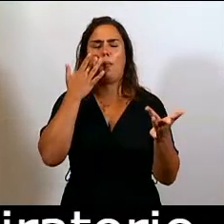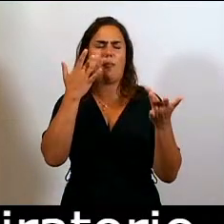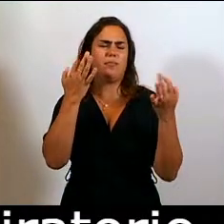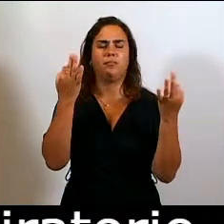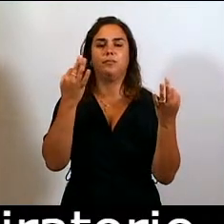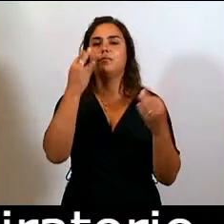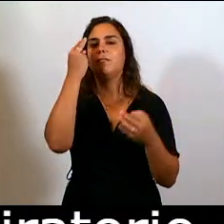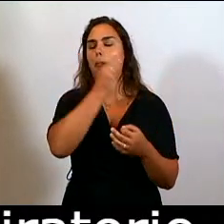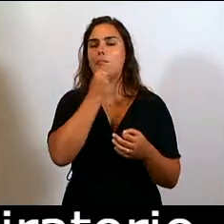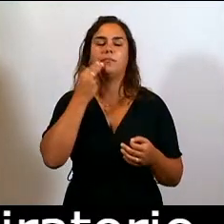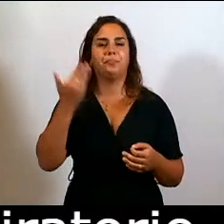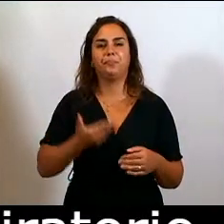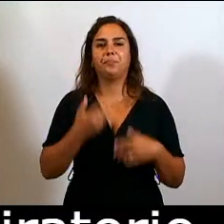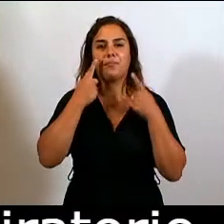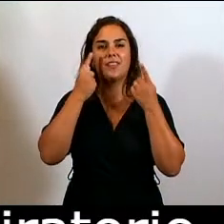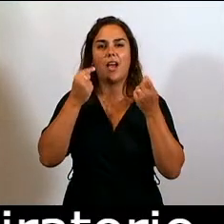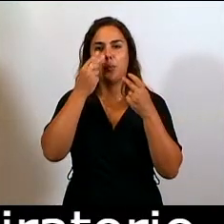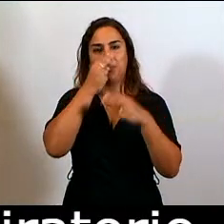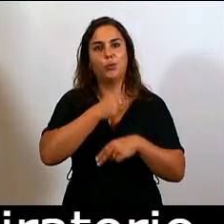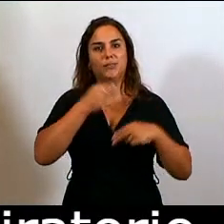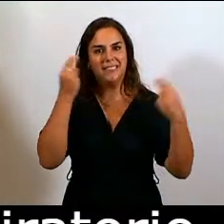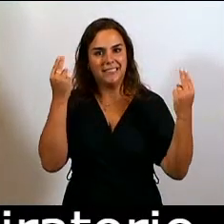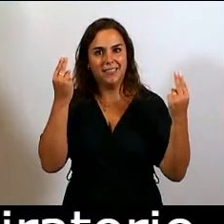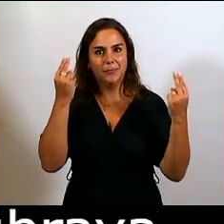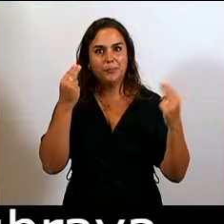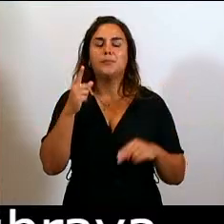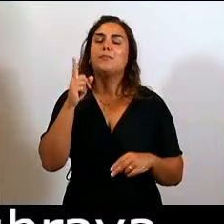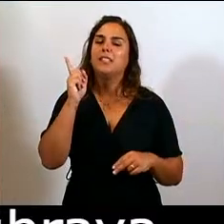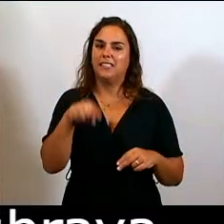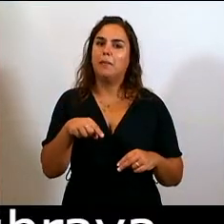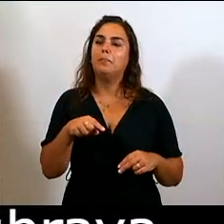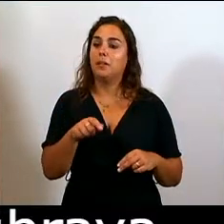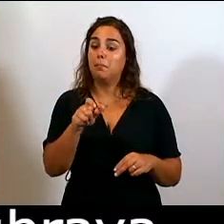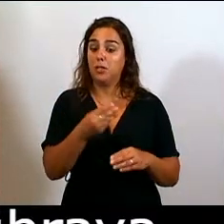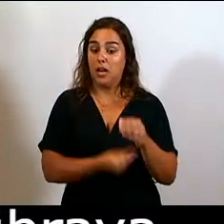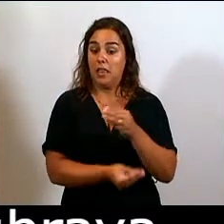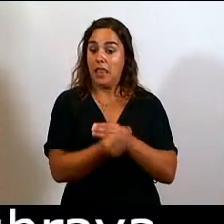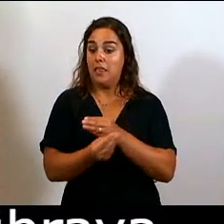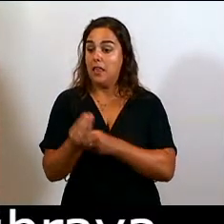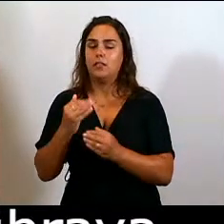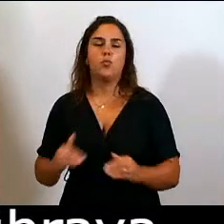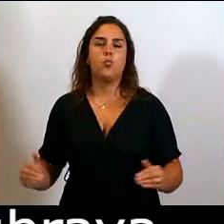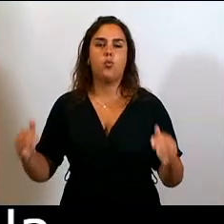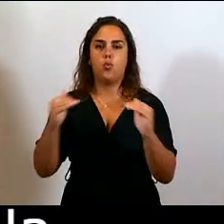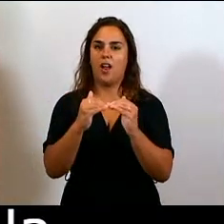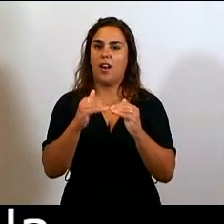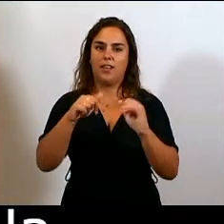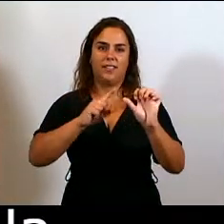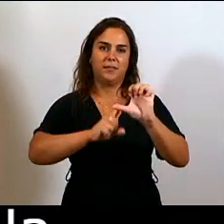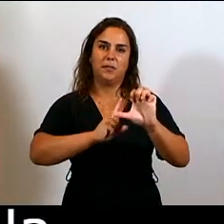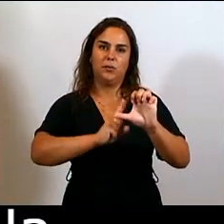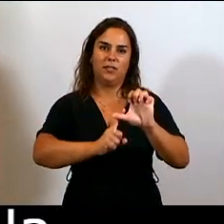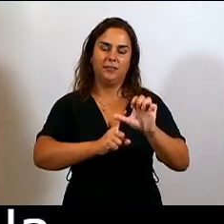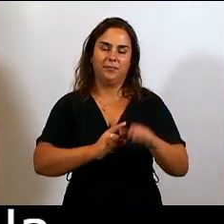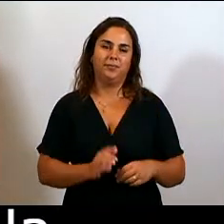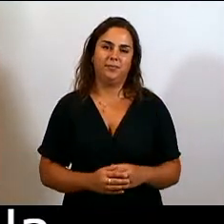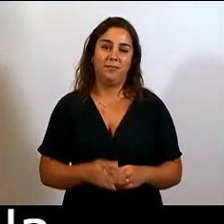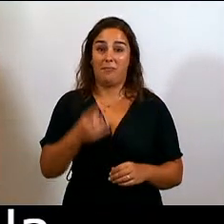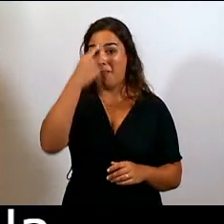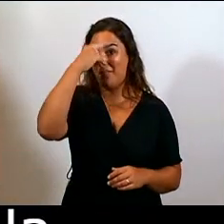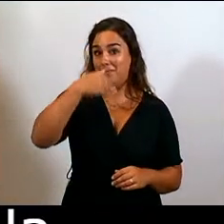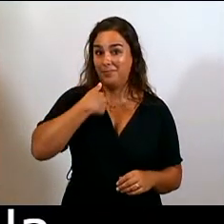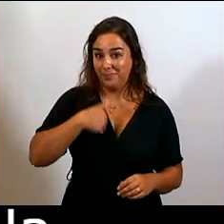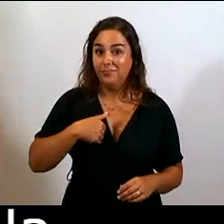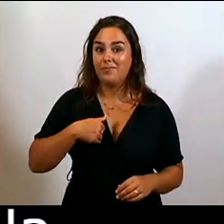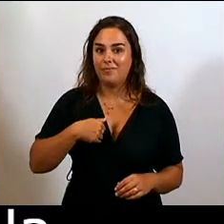compromiso con la salud pública y la igualdad entre los recién nacidos en Extremadura. Como saben, gracias